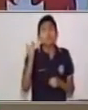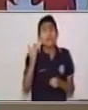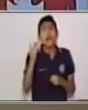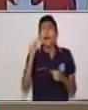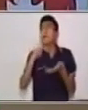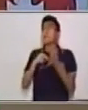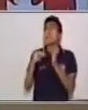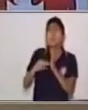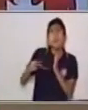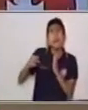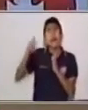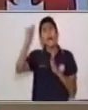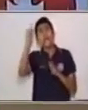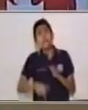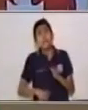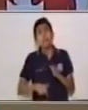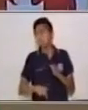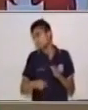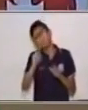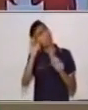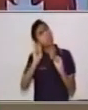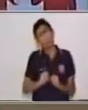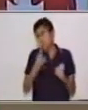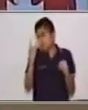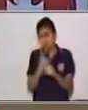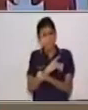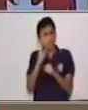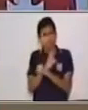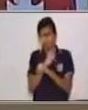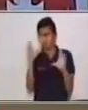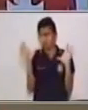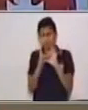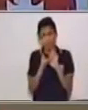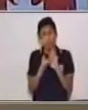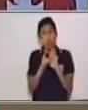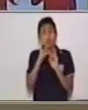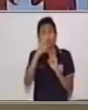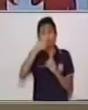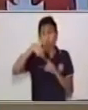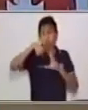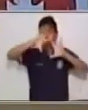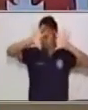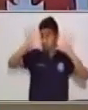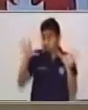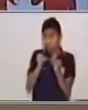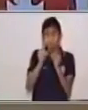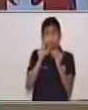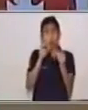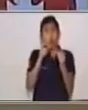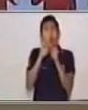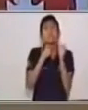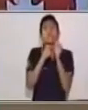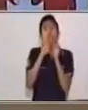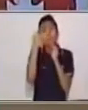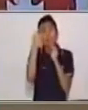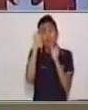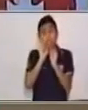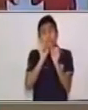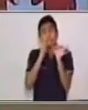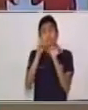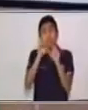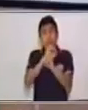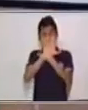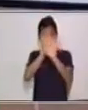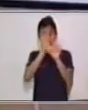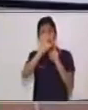decir, esto es. Y esas son en sí las conjunciones coordinantes que vamos a utilizar para la explicación de